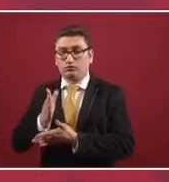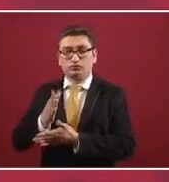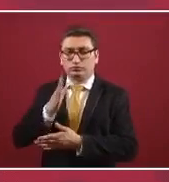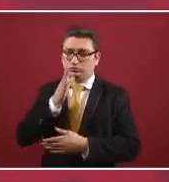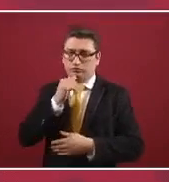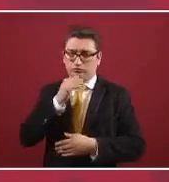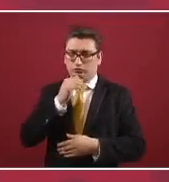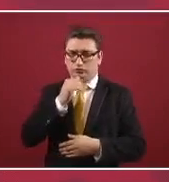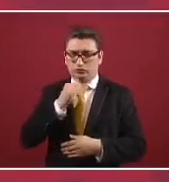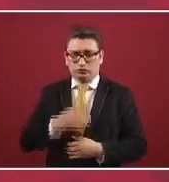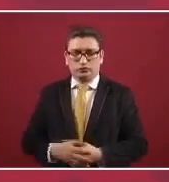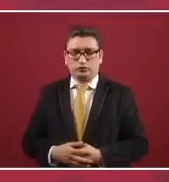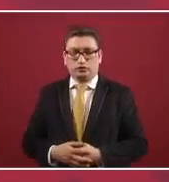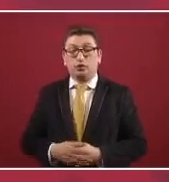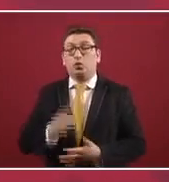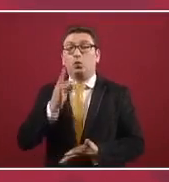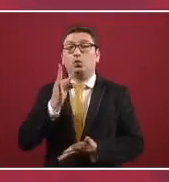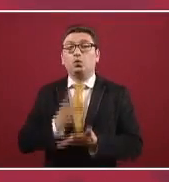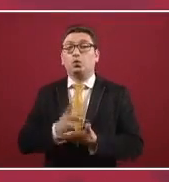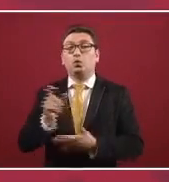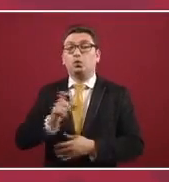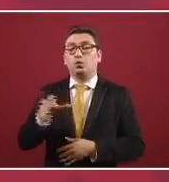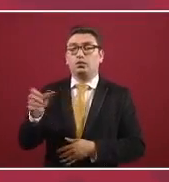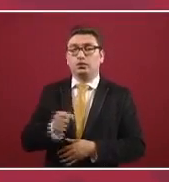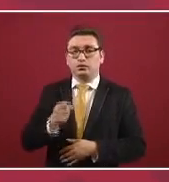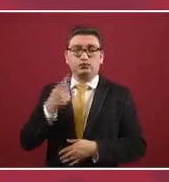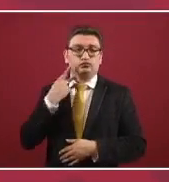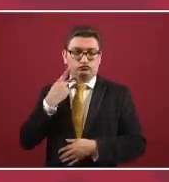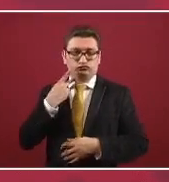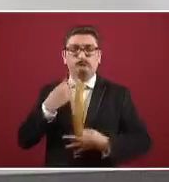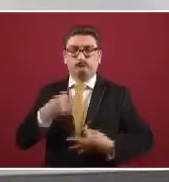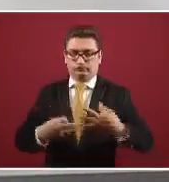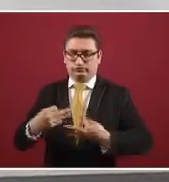los juicios políticos,